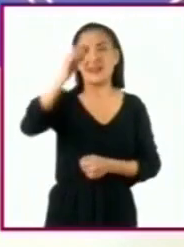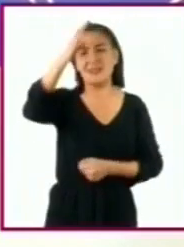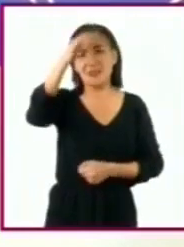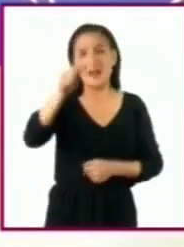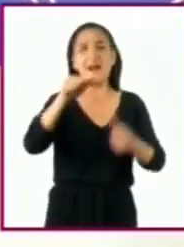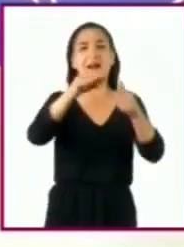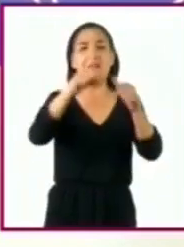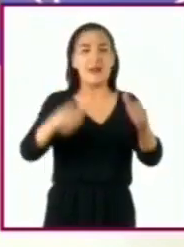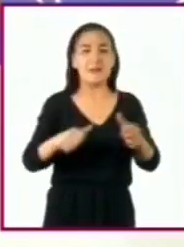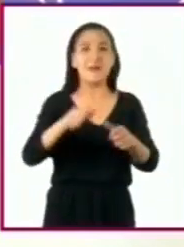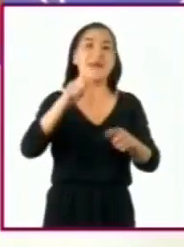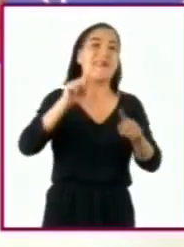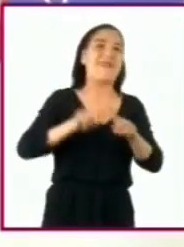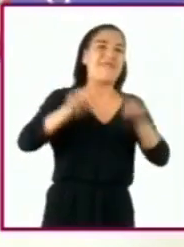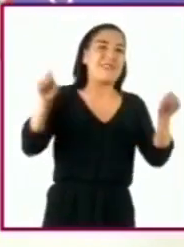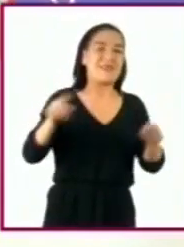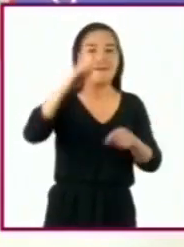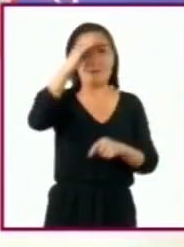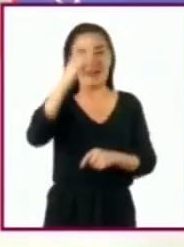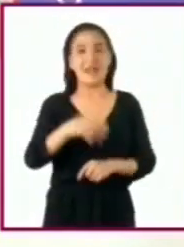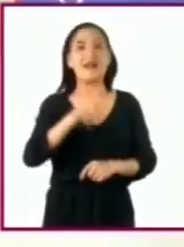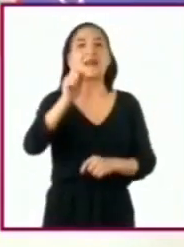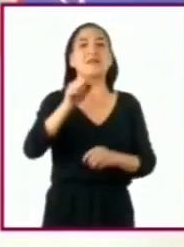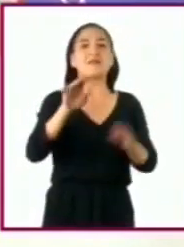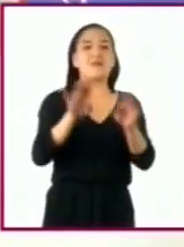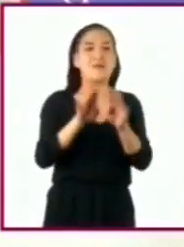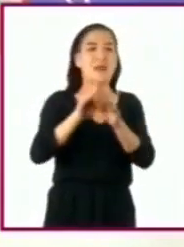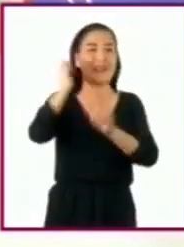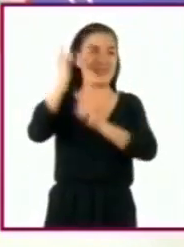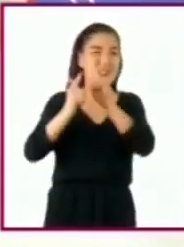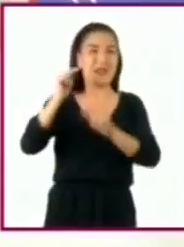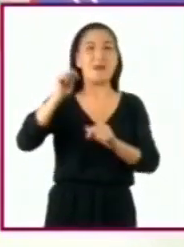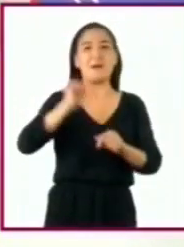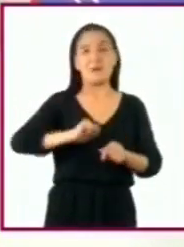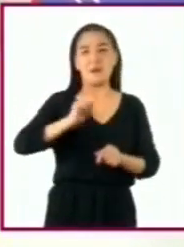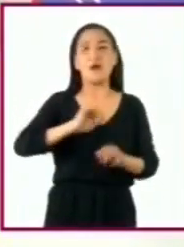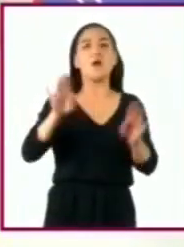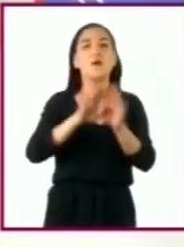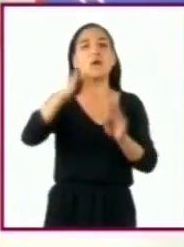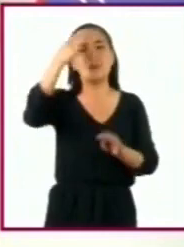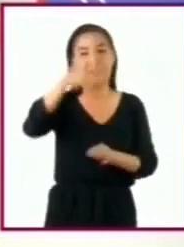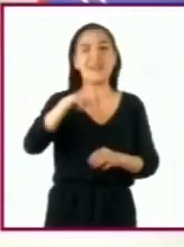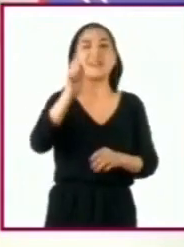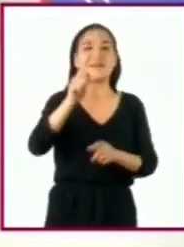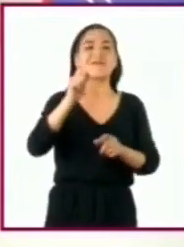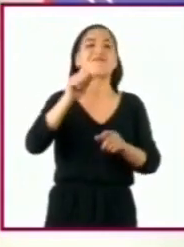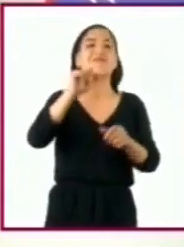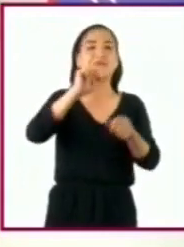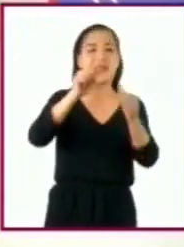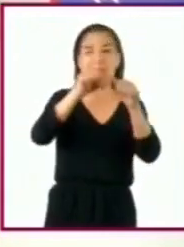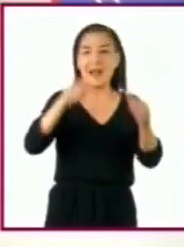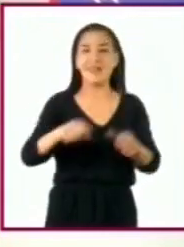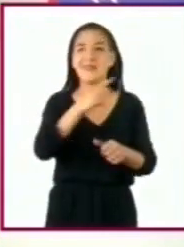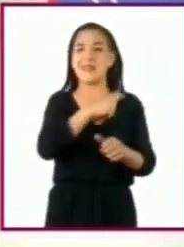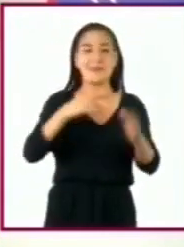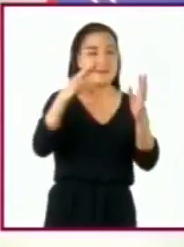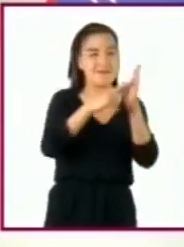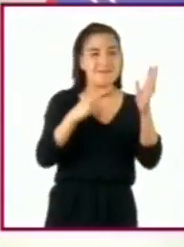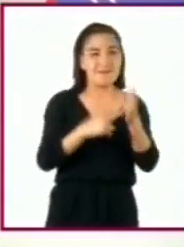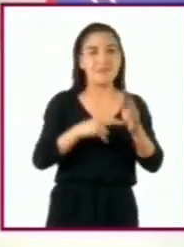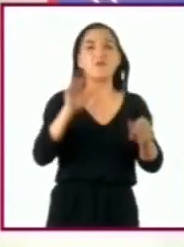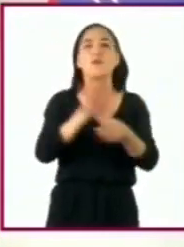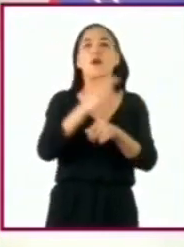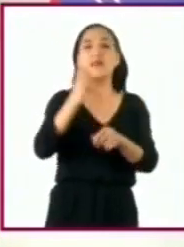era distinto en el pasado. Los antiguos griegos pensaban que el arte debería seguir reglas. Por eso dice que es una antítesis del